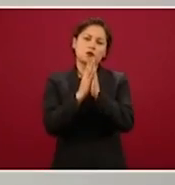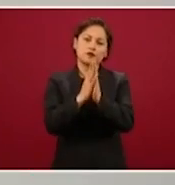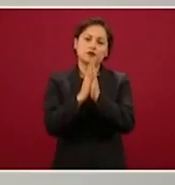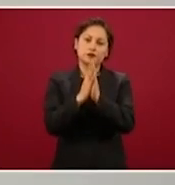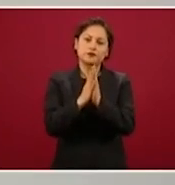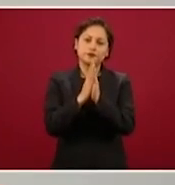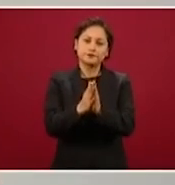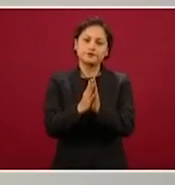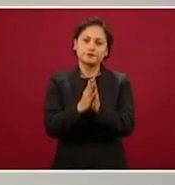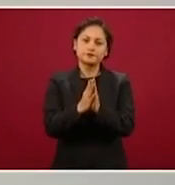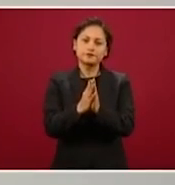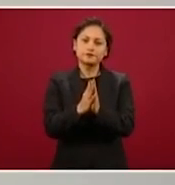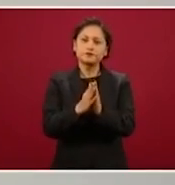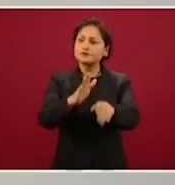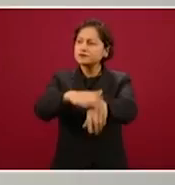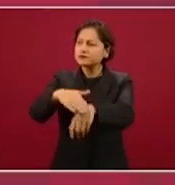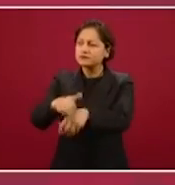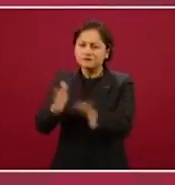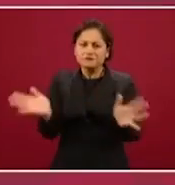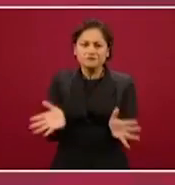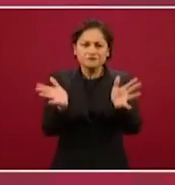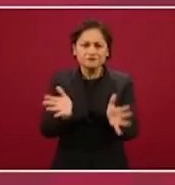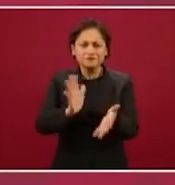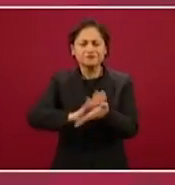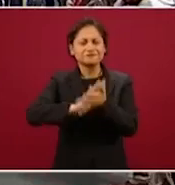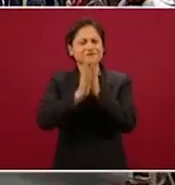Que no se promueva la violencia.